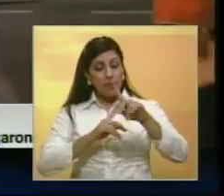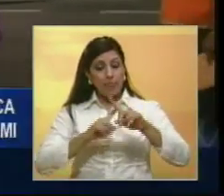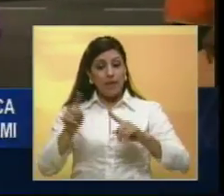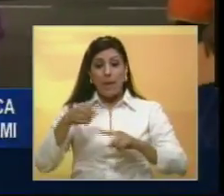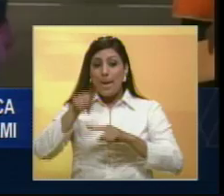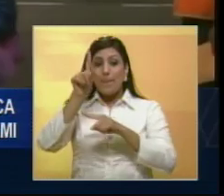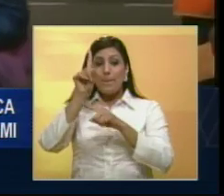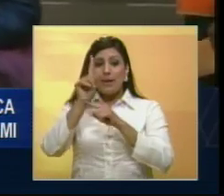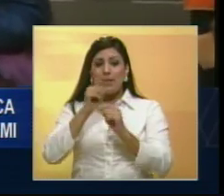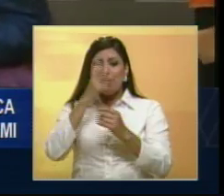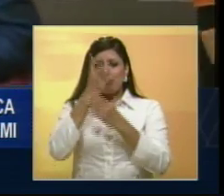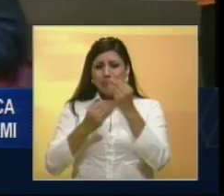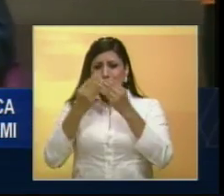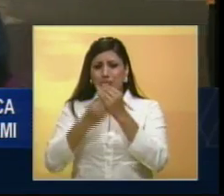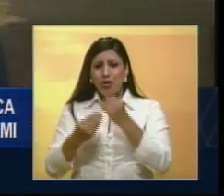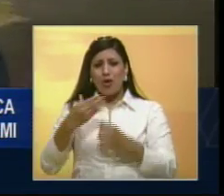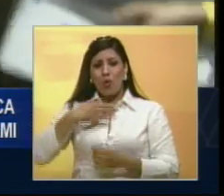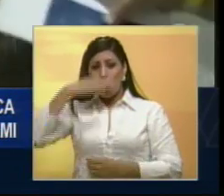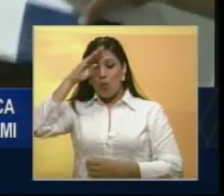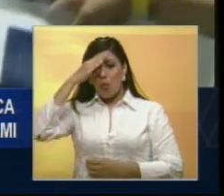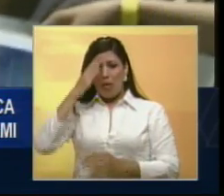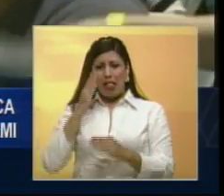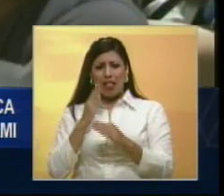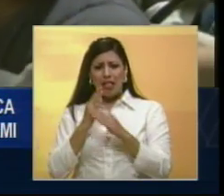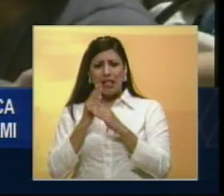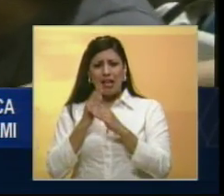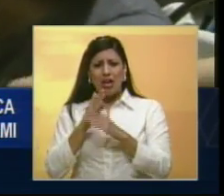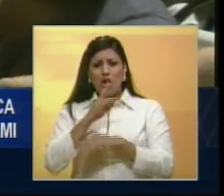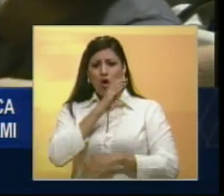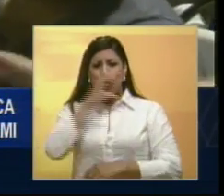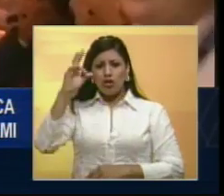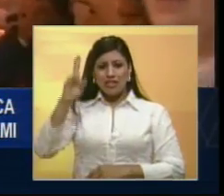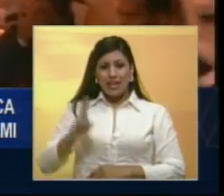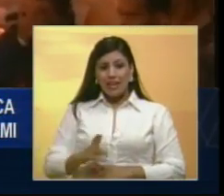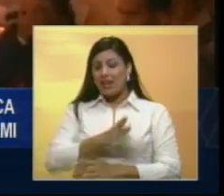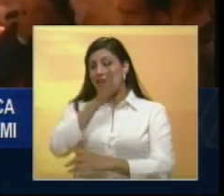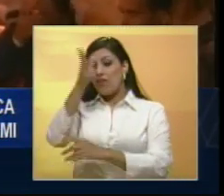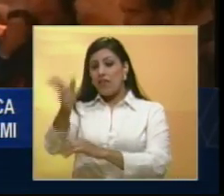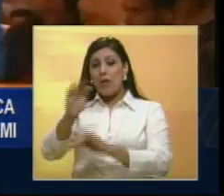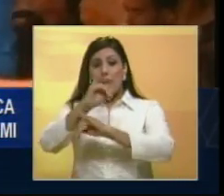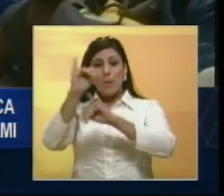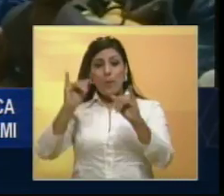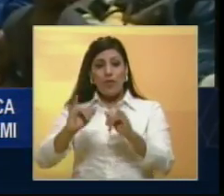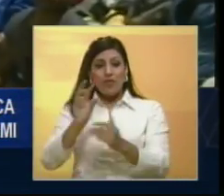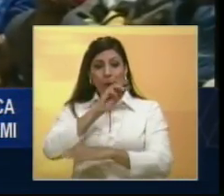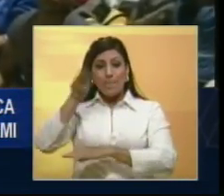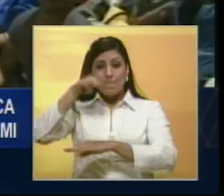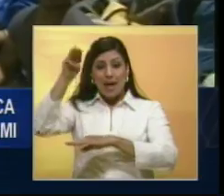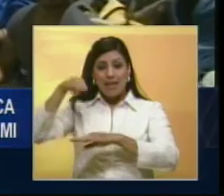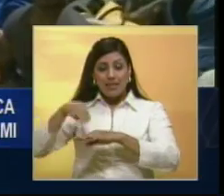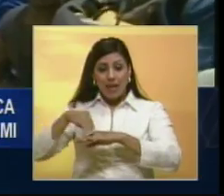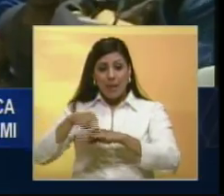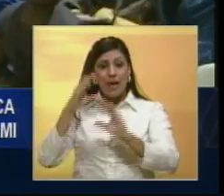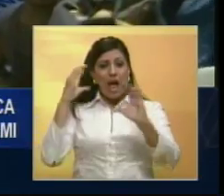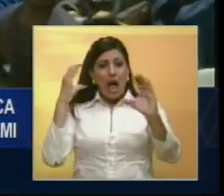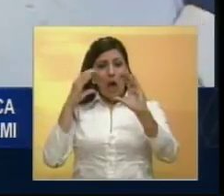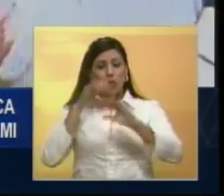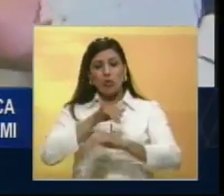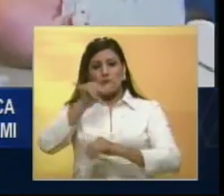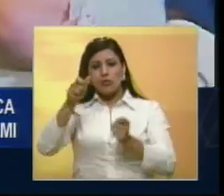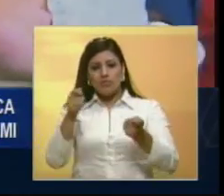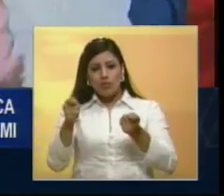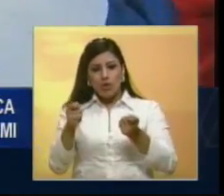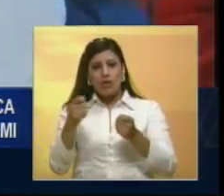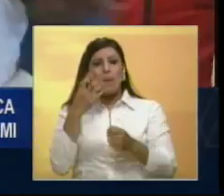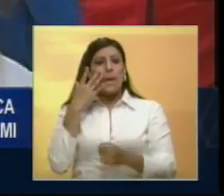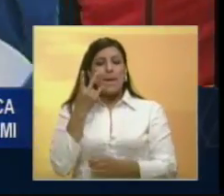Los primeros migrantes cubanos que se encontraban varados en Costa Rica llegaron este fin de semana a Miami. En autobuses y vuelos regulares,